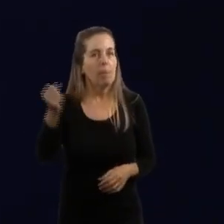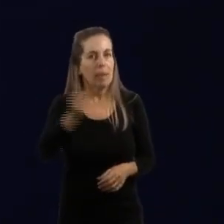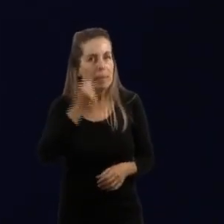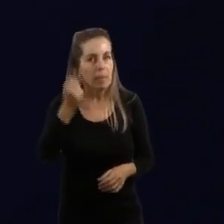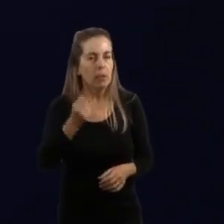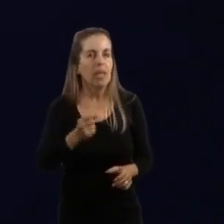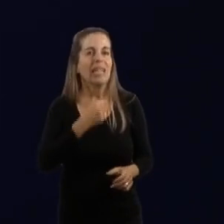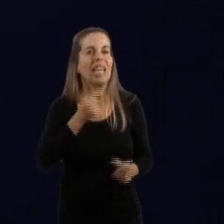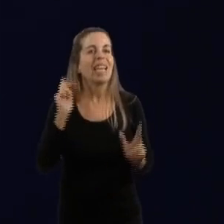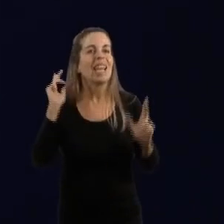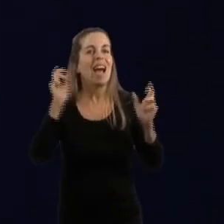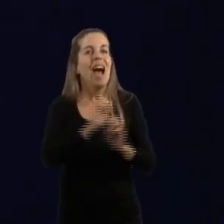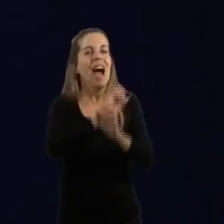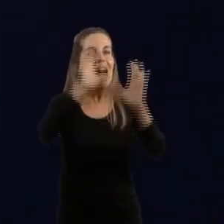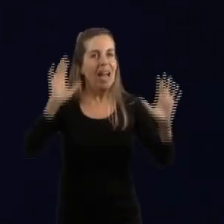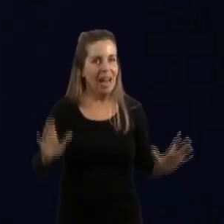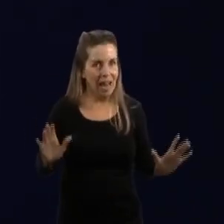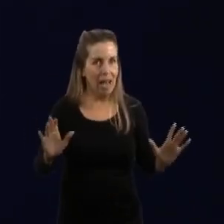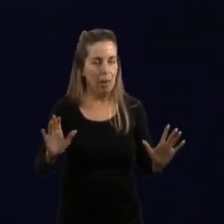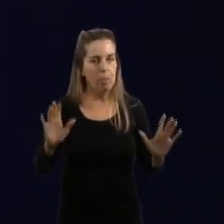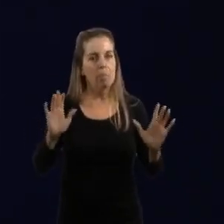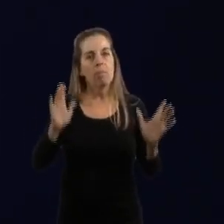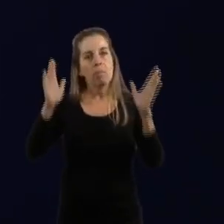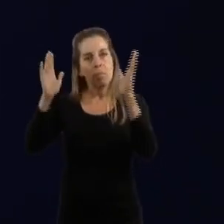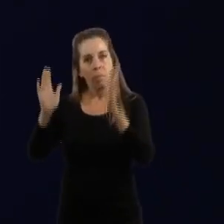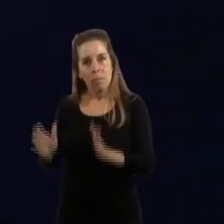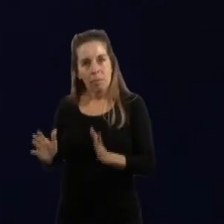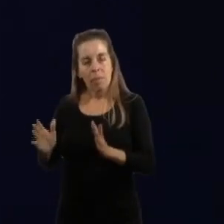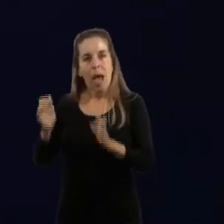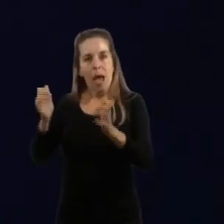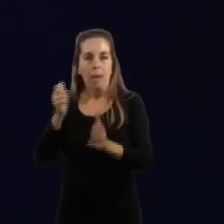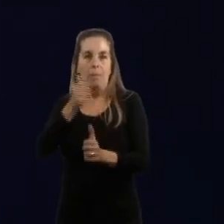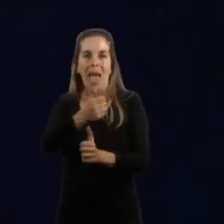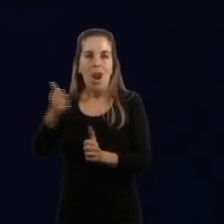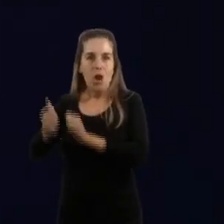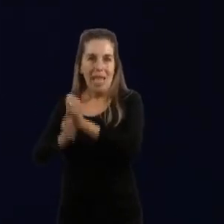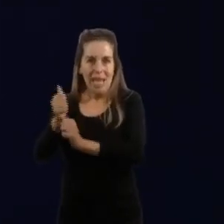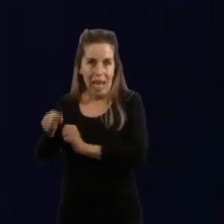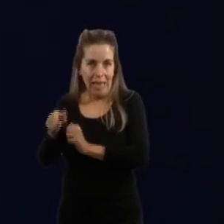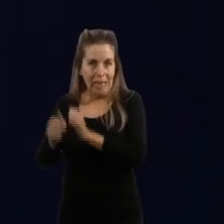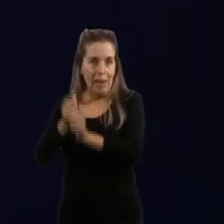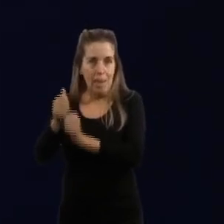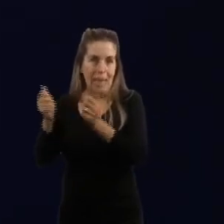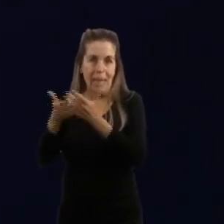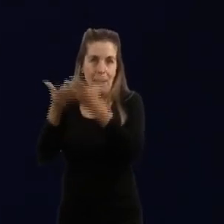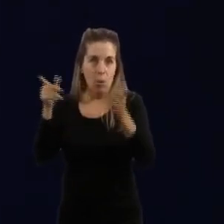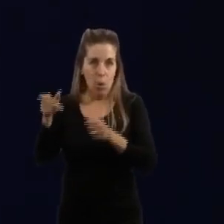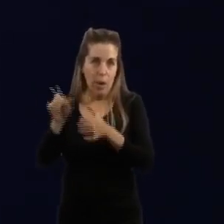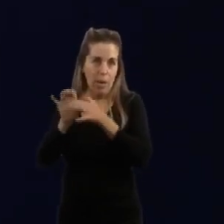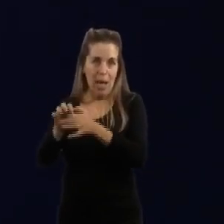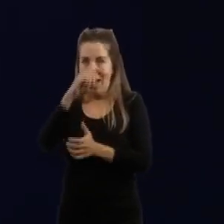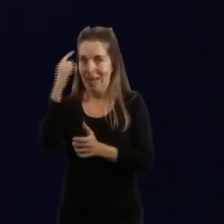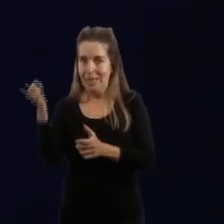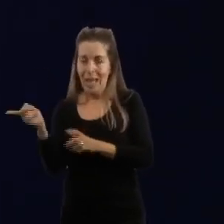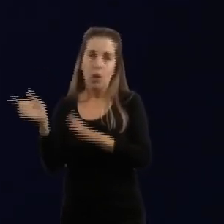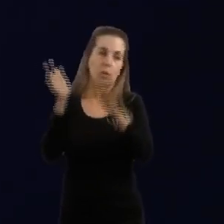quería marcar, de un lado tenés una empresa pública o una empresa con intervención del Estado, y del